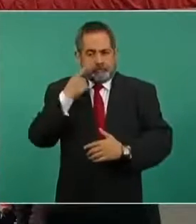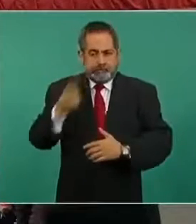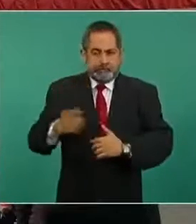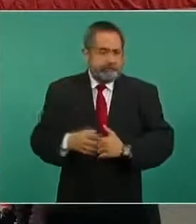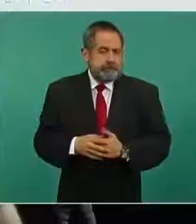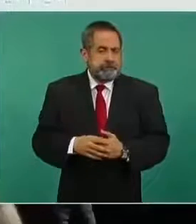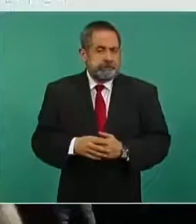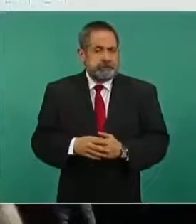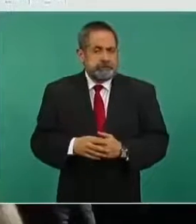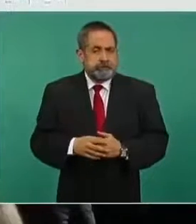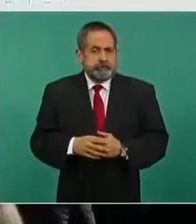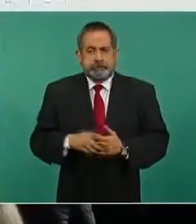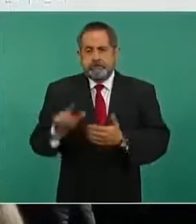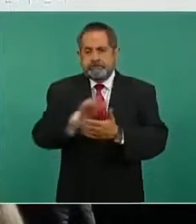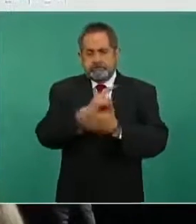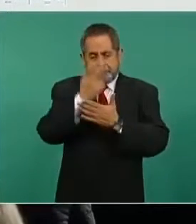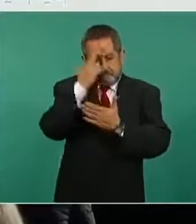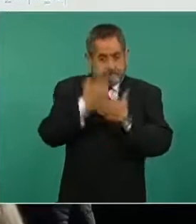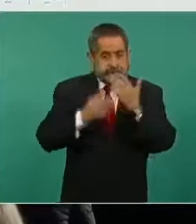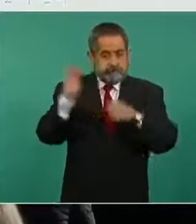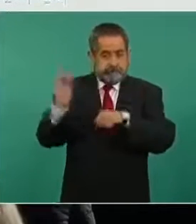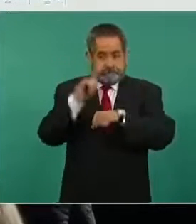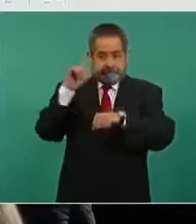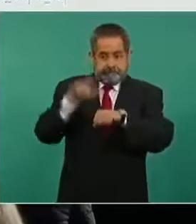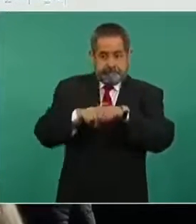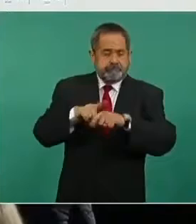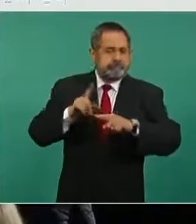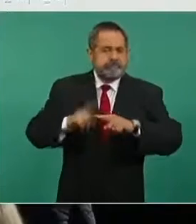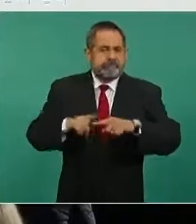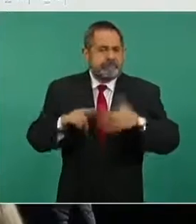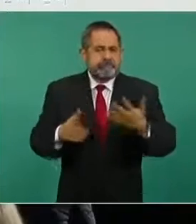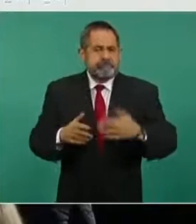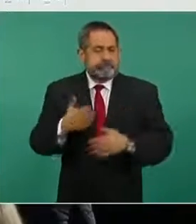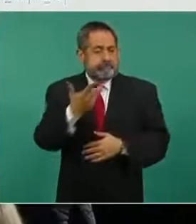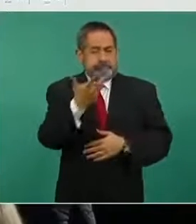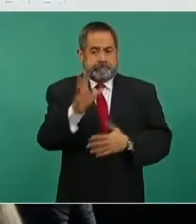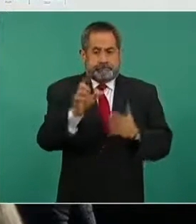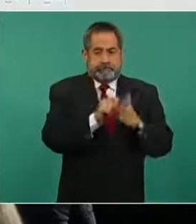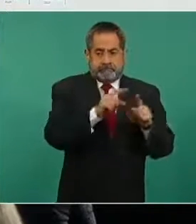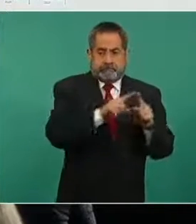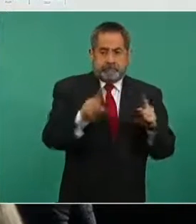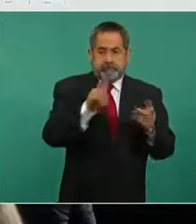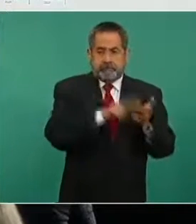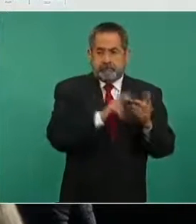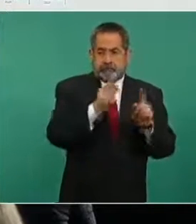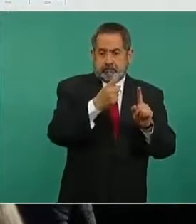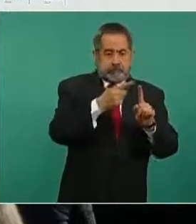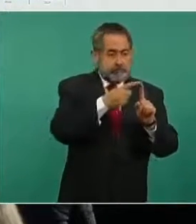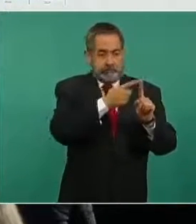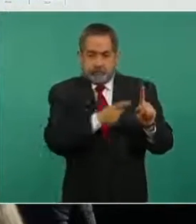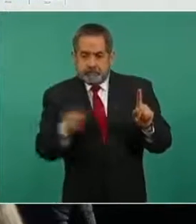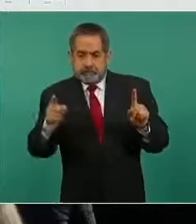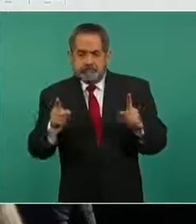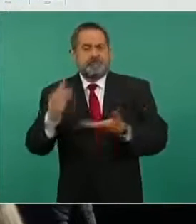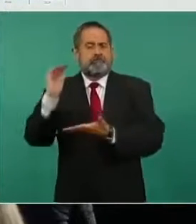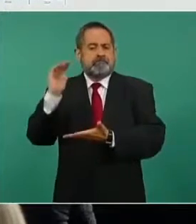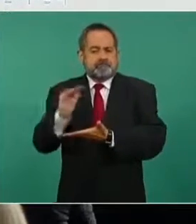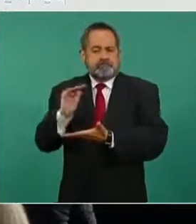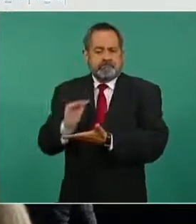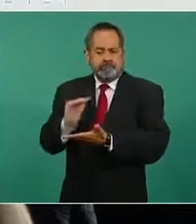en la incidencia delictiva del Fuero Federal, en los primeros 10 meses de 2021 se logró una reducción